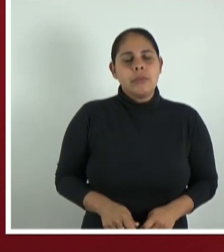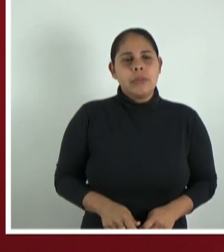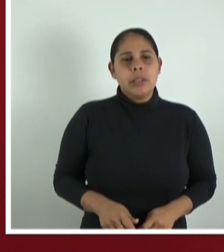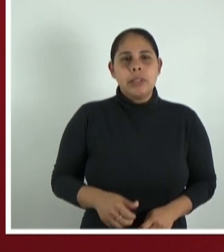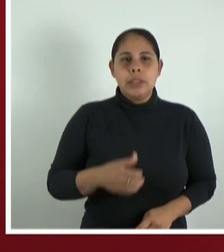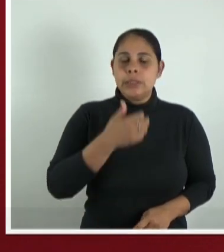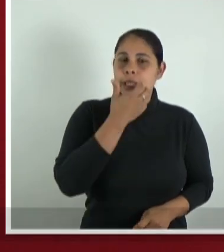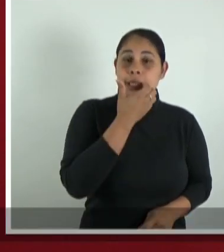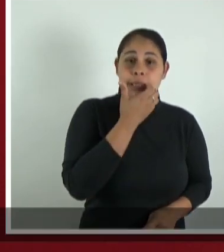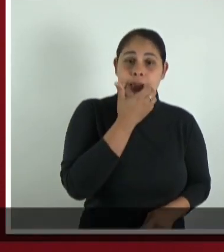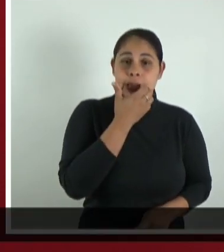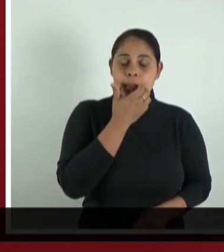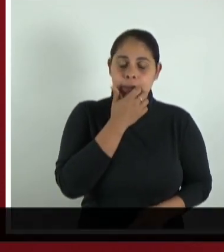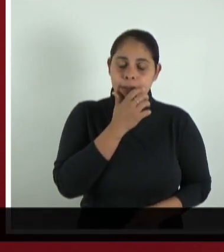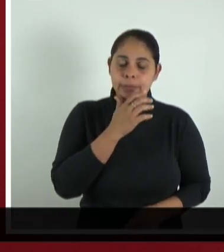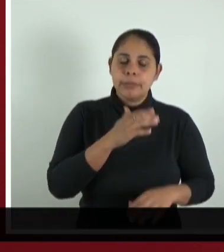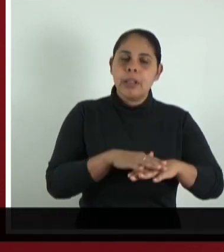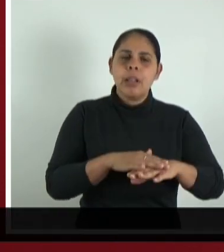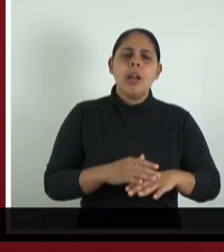que la Biblia le llama religiosidad,